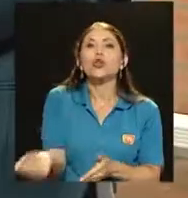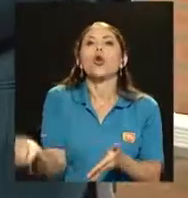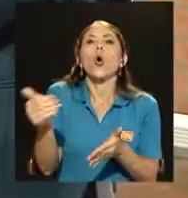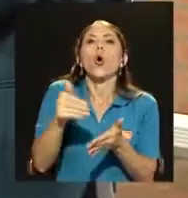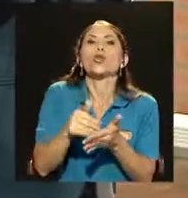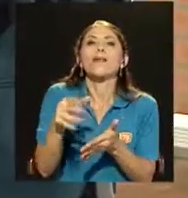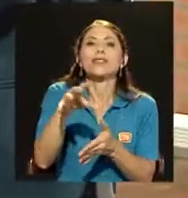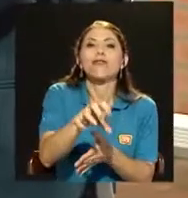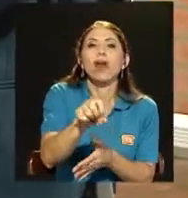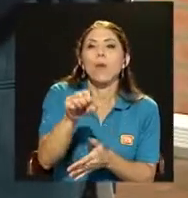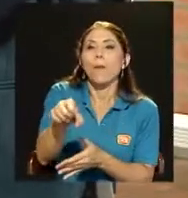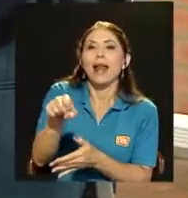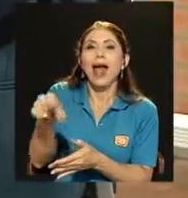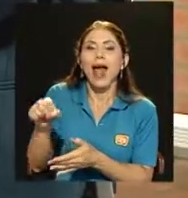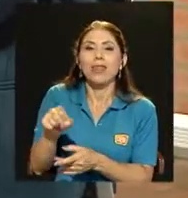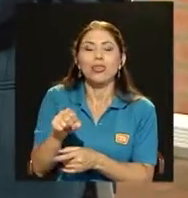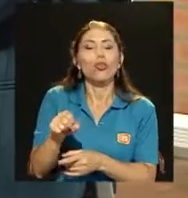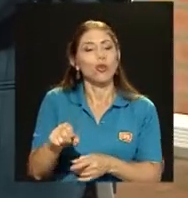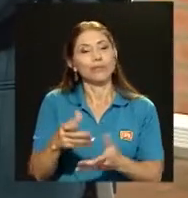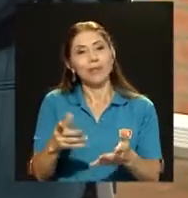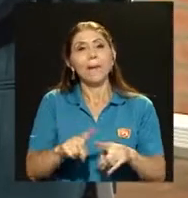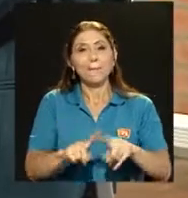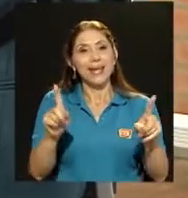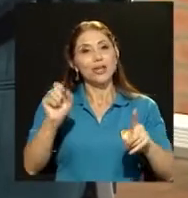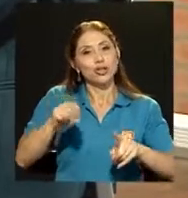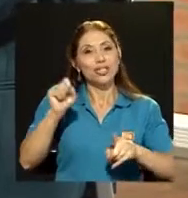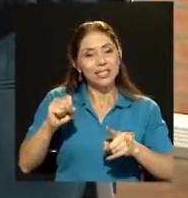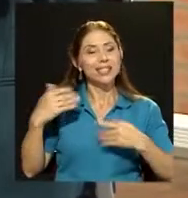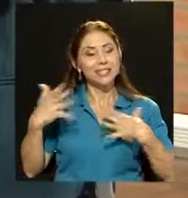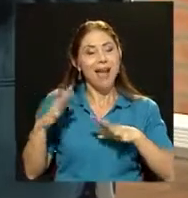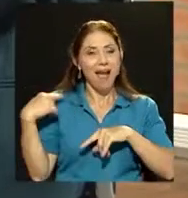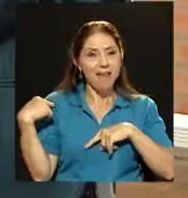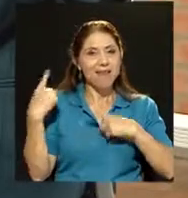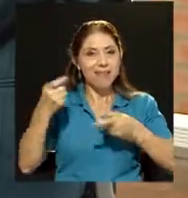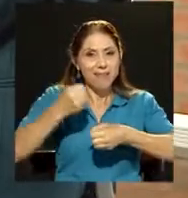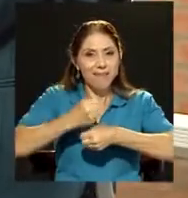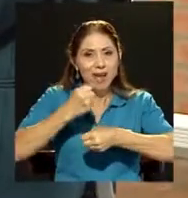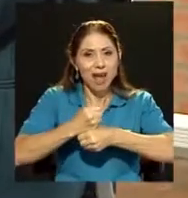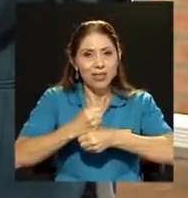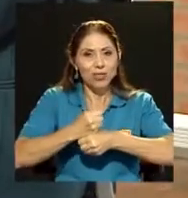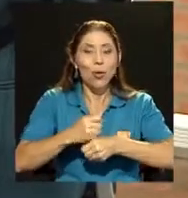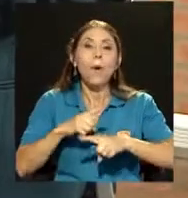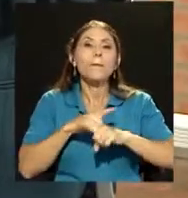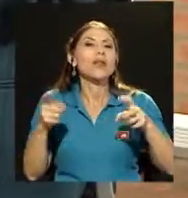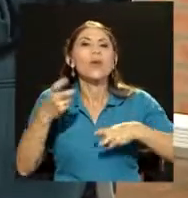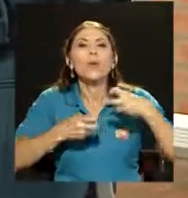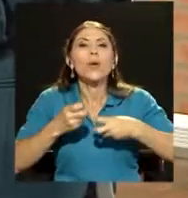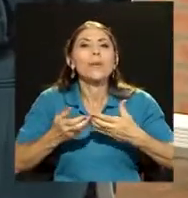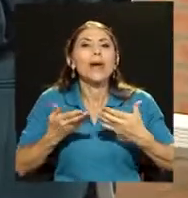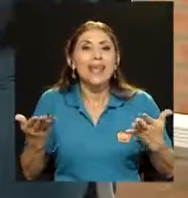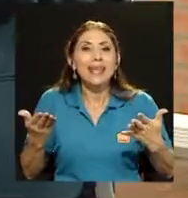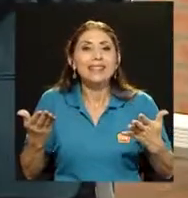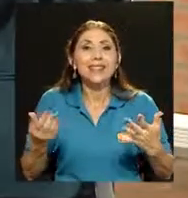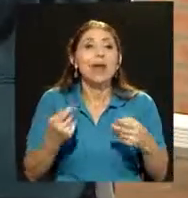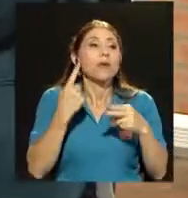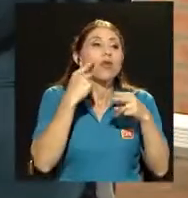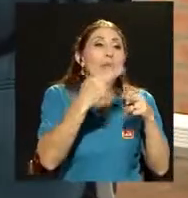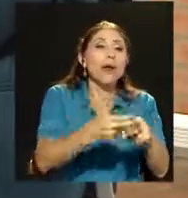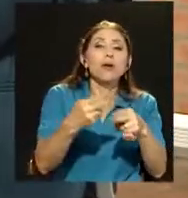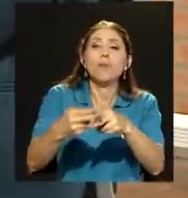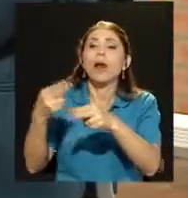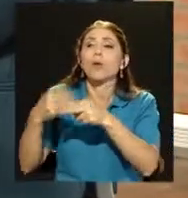trabajando. Lo que sucede es que como sigue descentralizado, desconcentrado todo el tema de los movimientos de personal, pues se